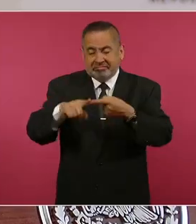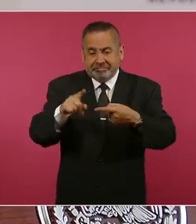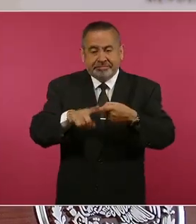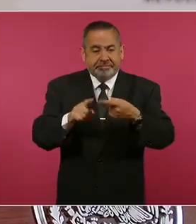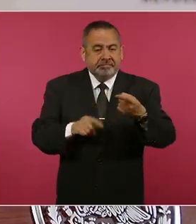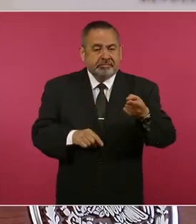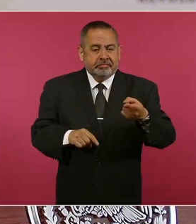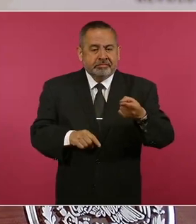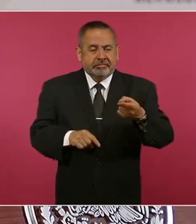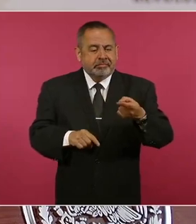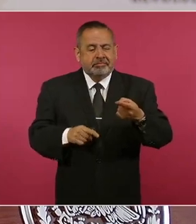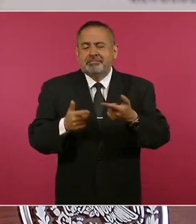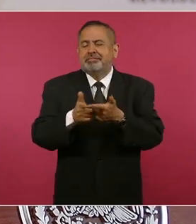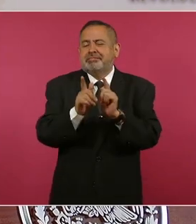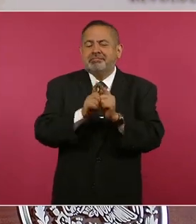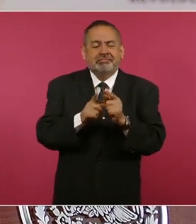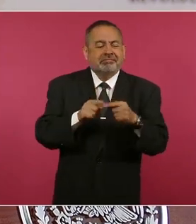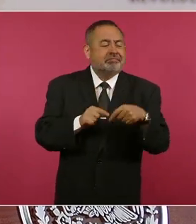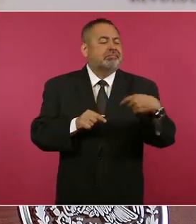del bloque